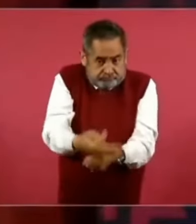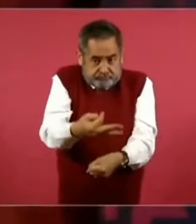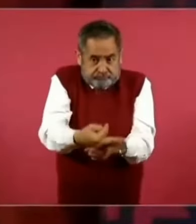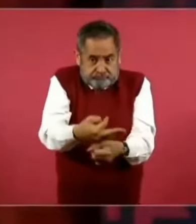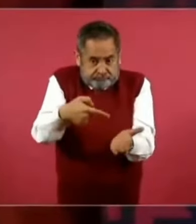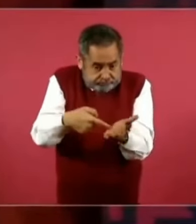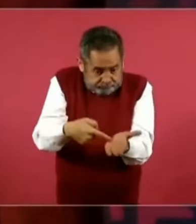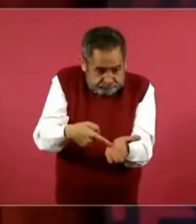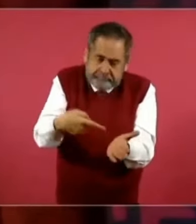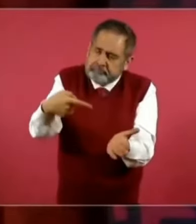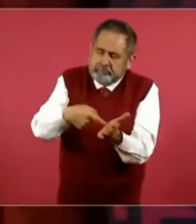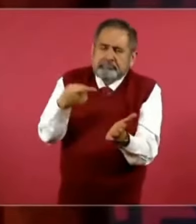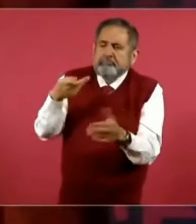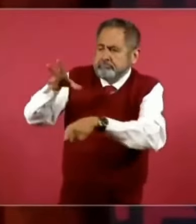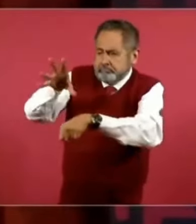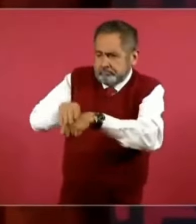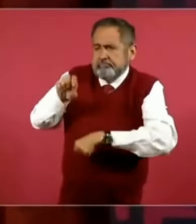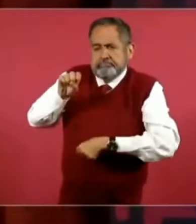vigente